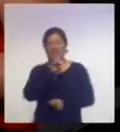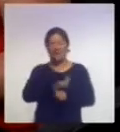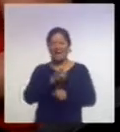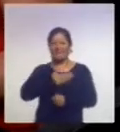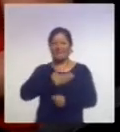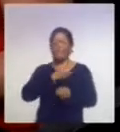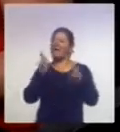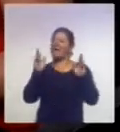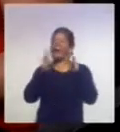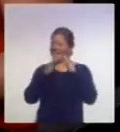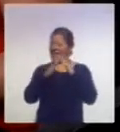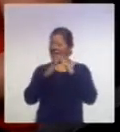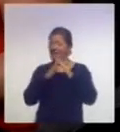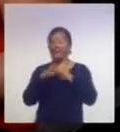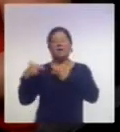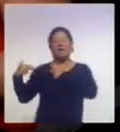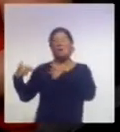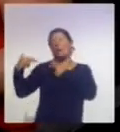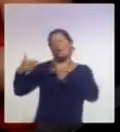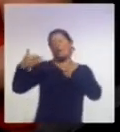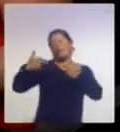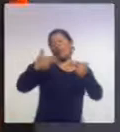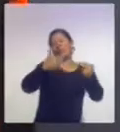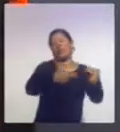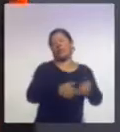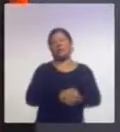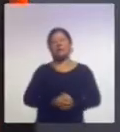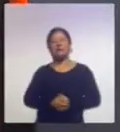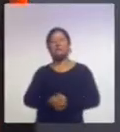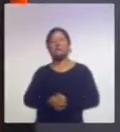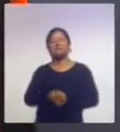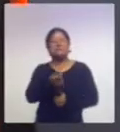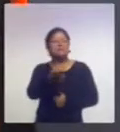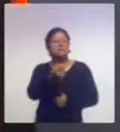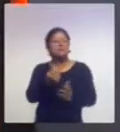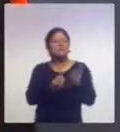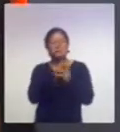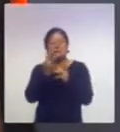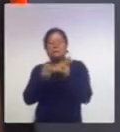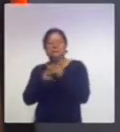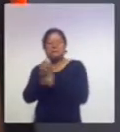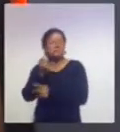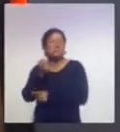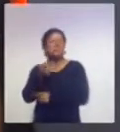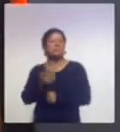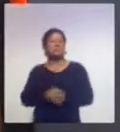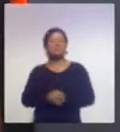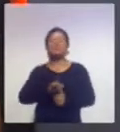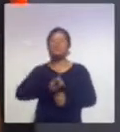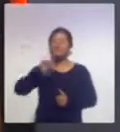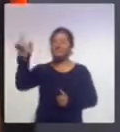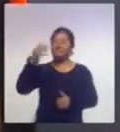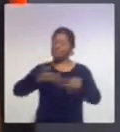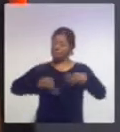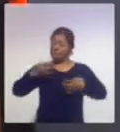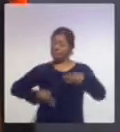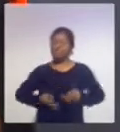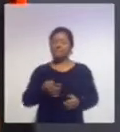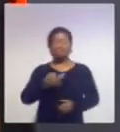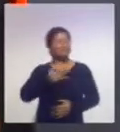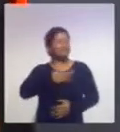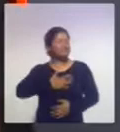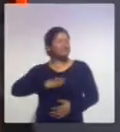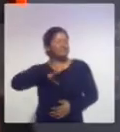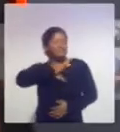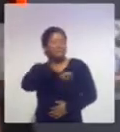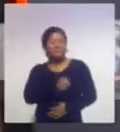casas. Por generación en generación, solamente innovamos un poquito con la médula. Les gustó mucho a los jueces, fue una competencia